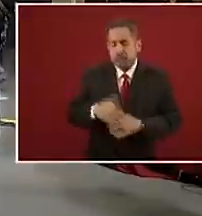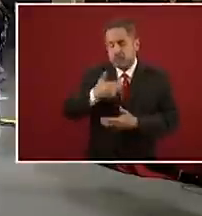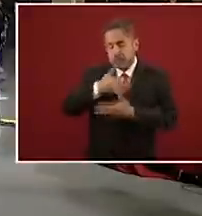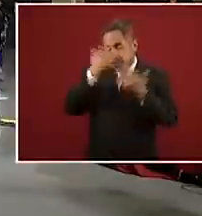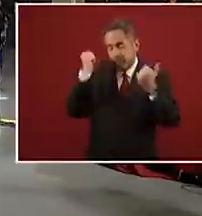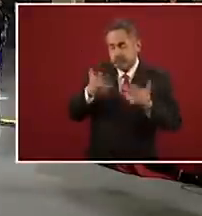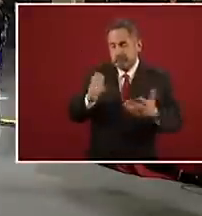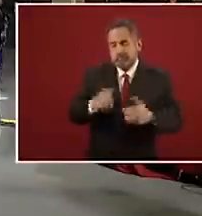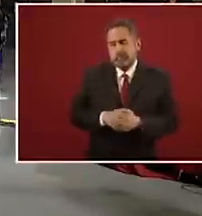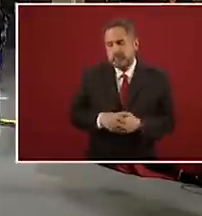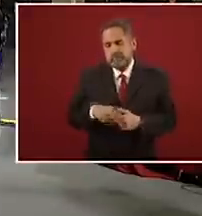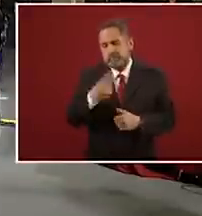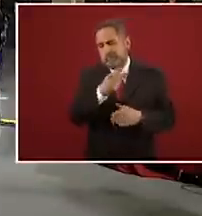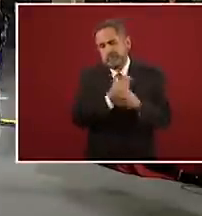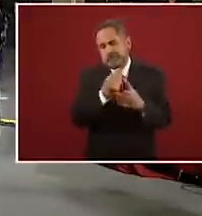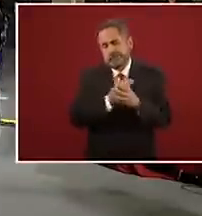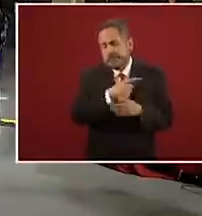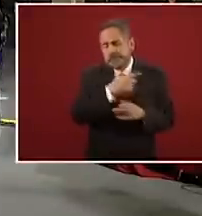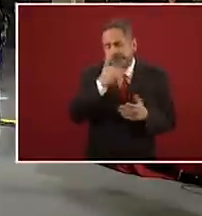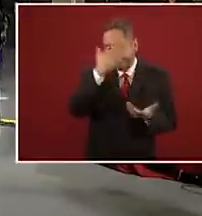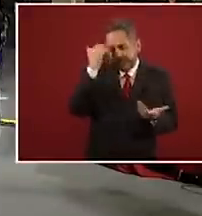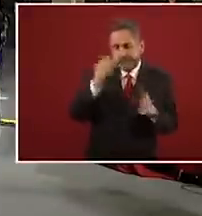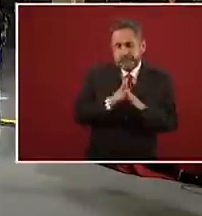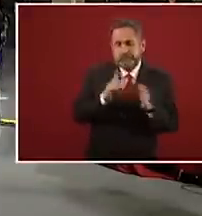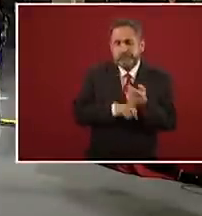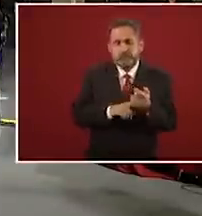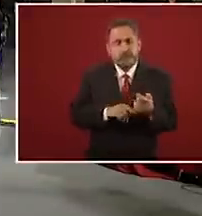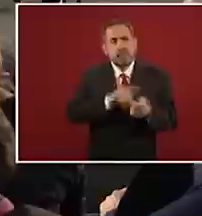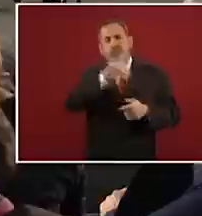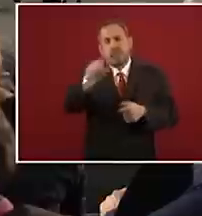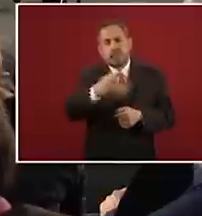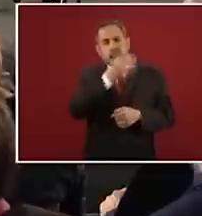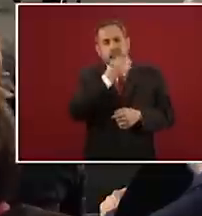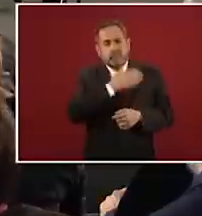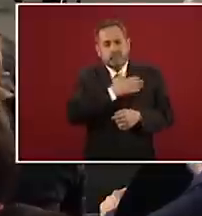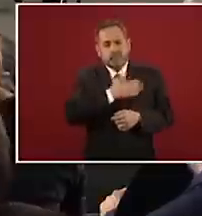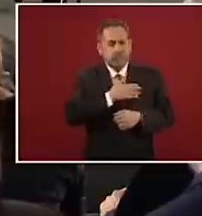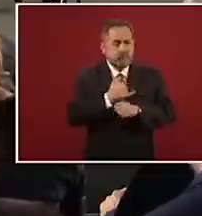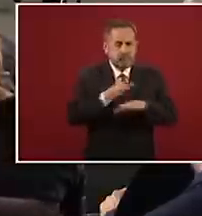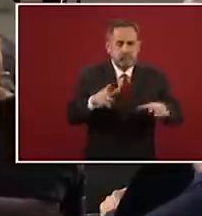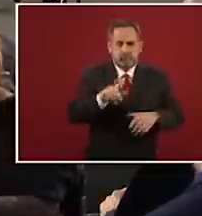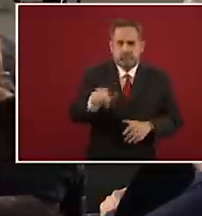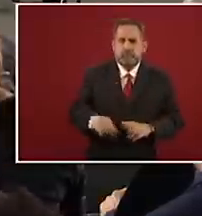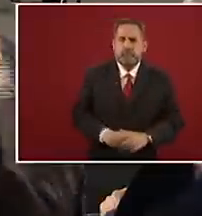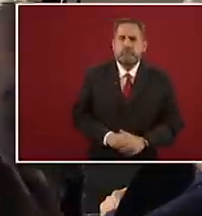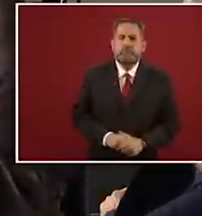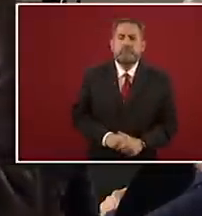sabemos, es que es un asunto técnico, ya nos van a dar una información sobre eso.